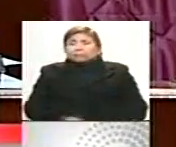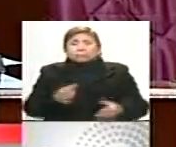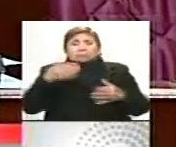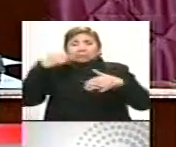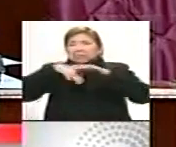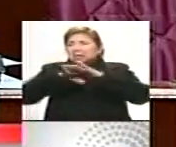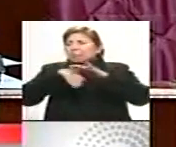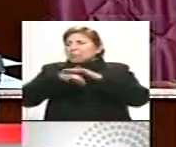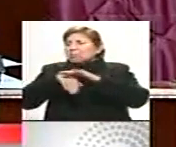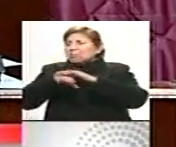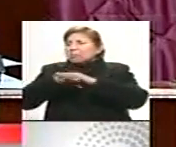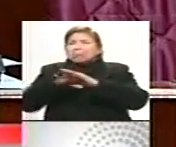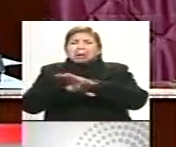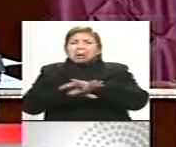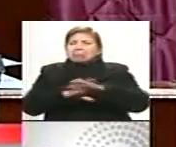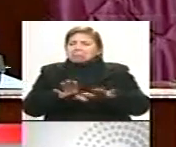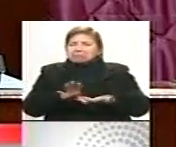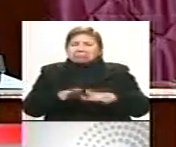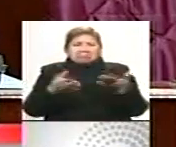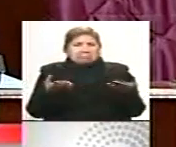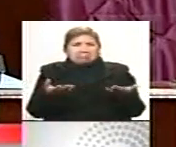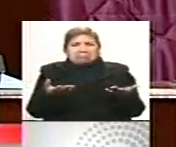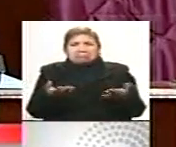archivan. Entonces,